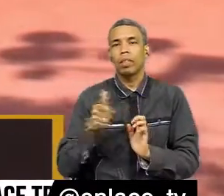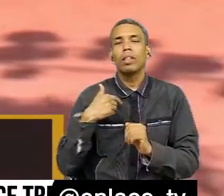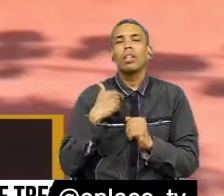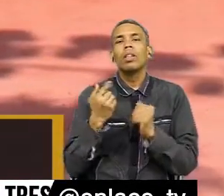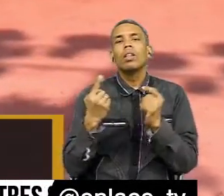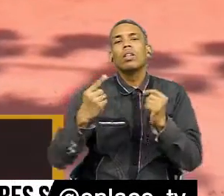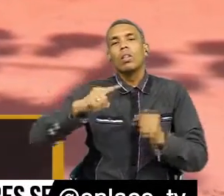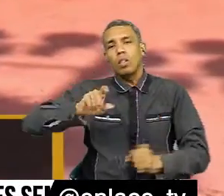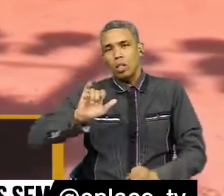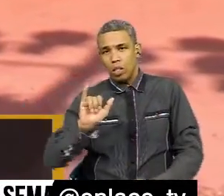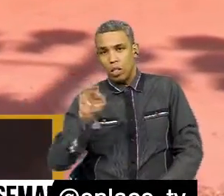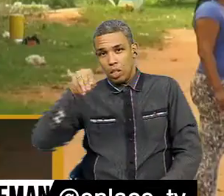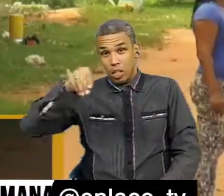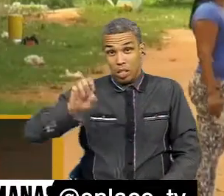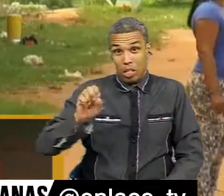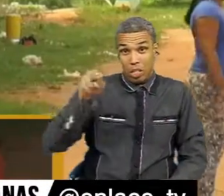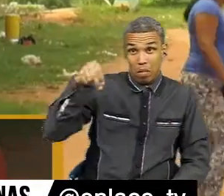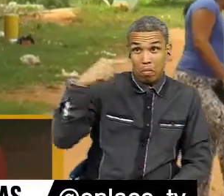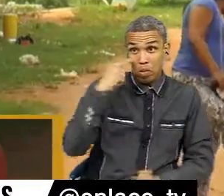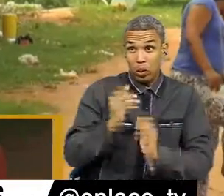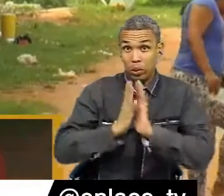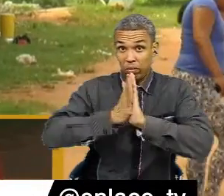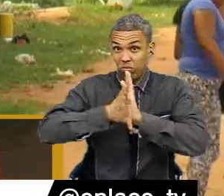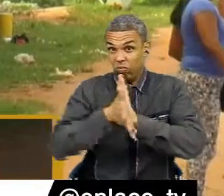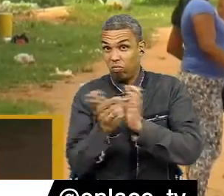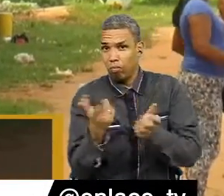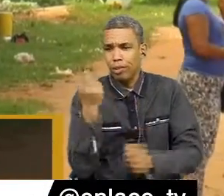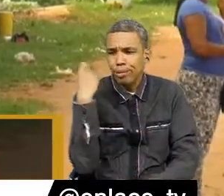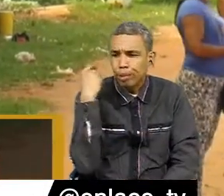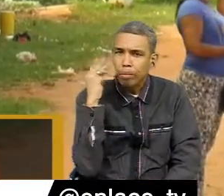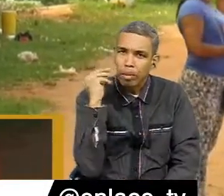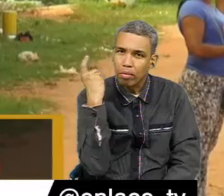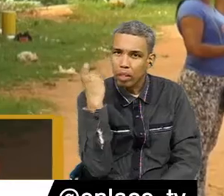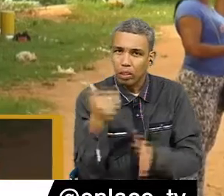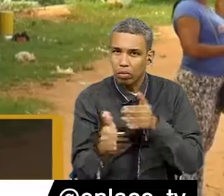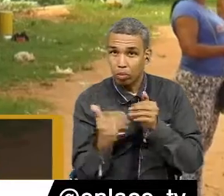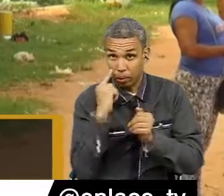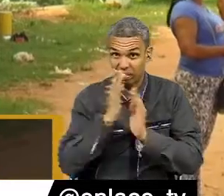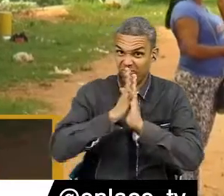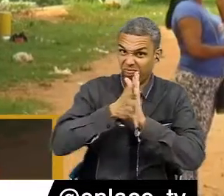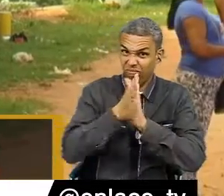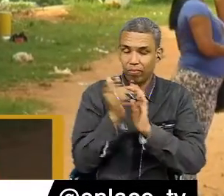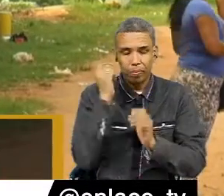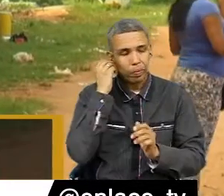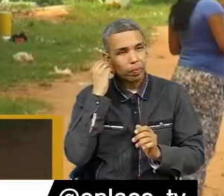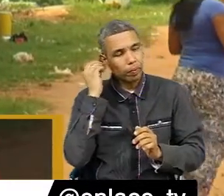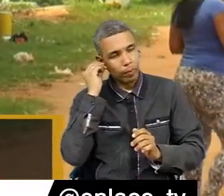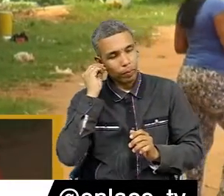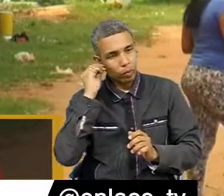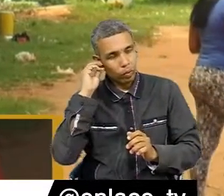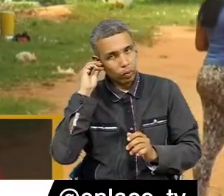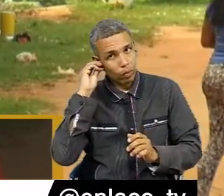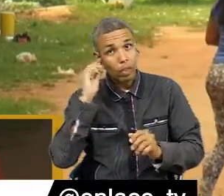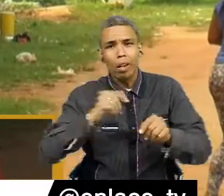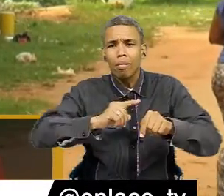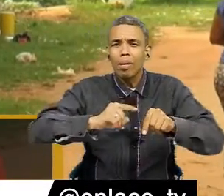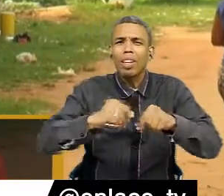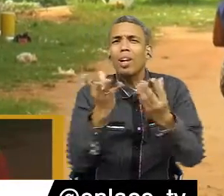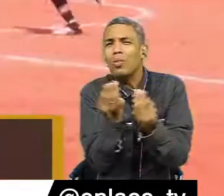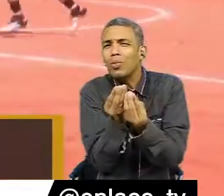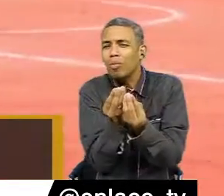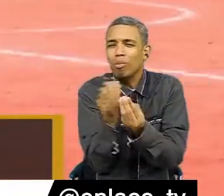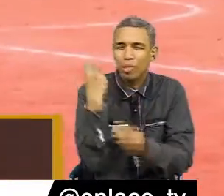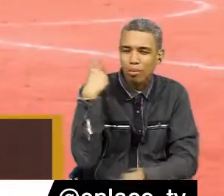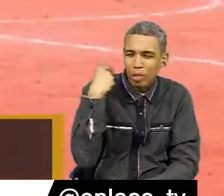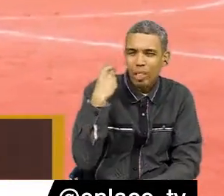campeonatos locales. Estamos aquí participando este año, es una escuela nueva, unos muchachos que apenas están comenzando, tenemos la categoría